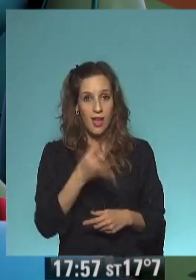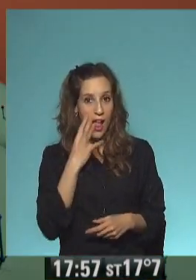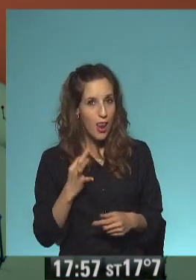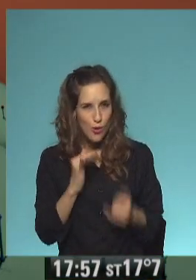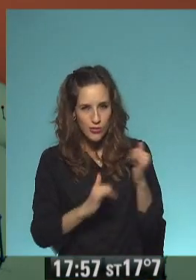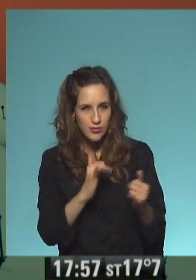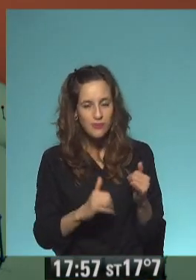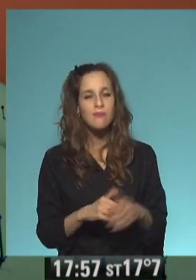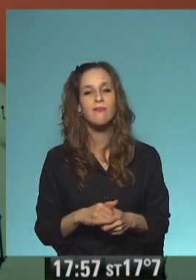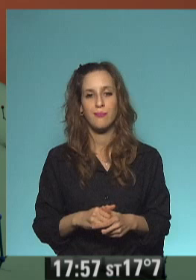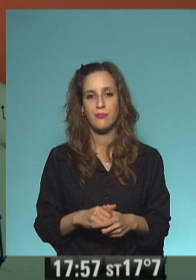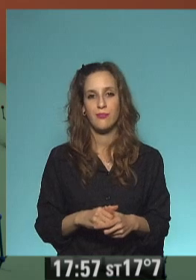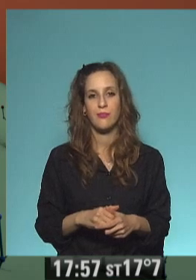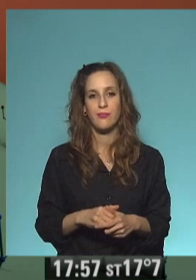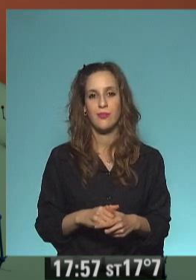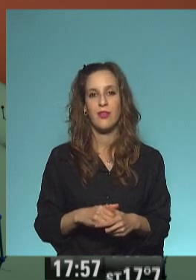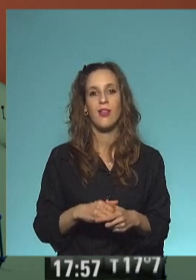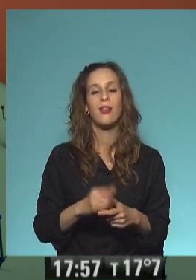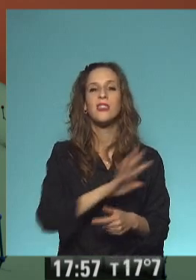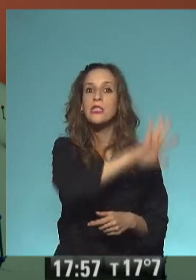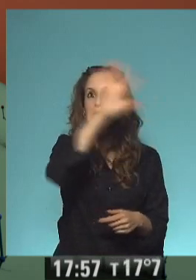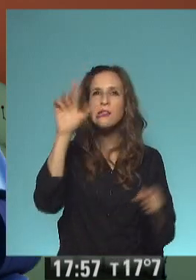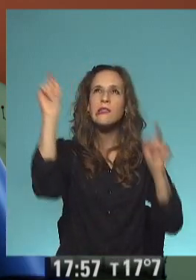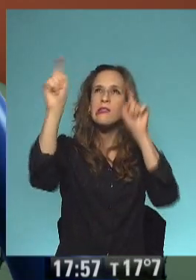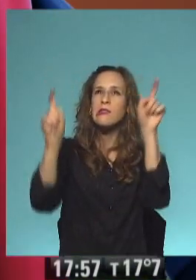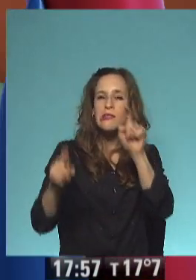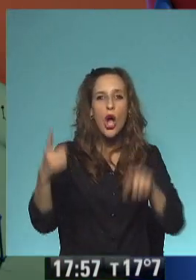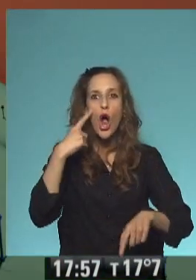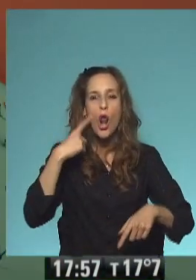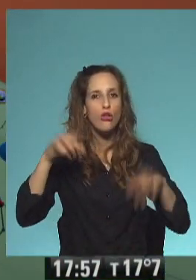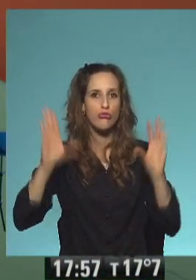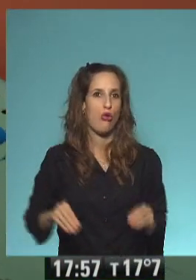sí. Las conozco casi todas.